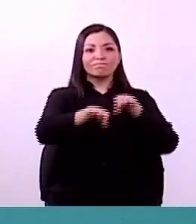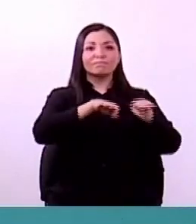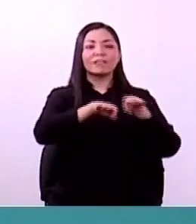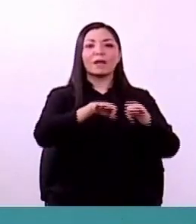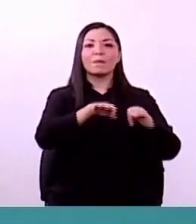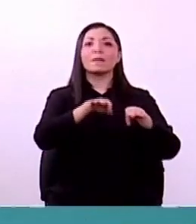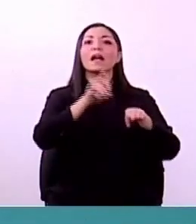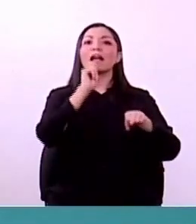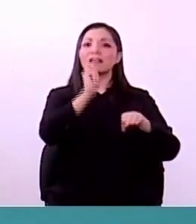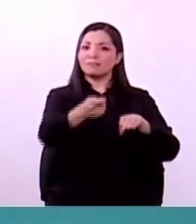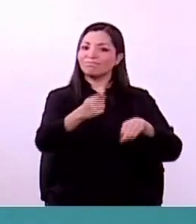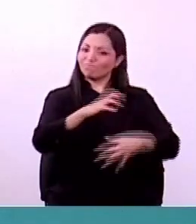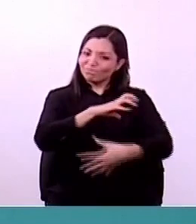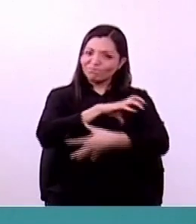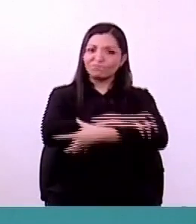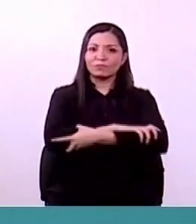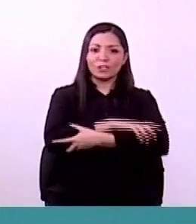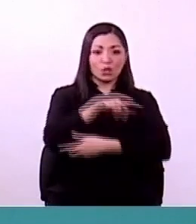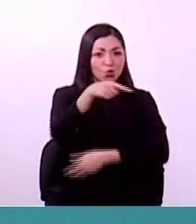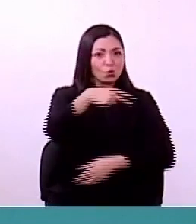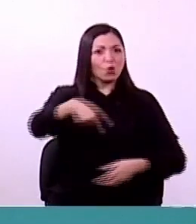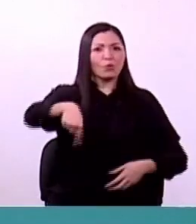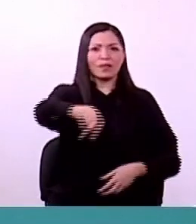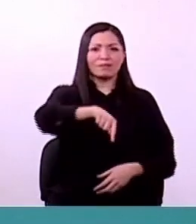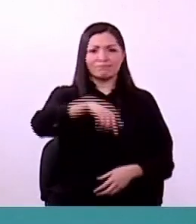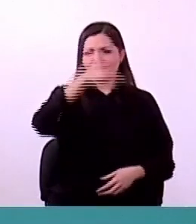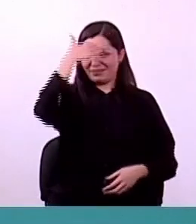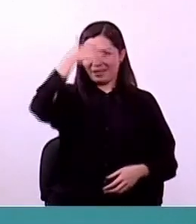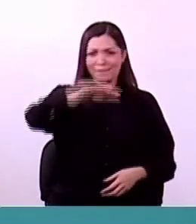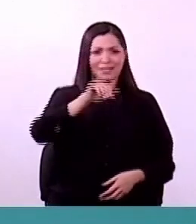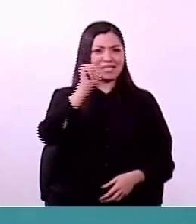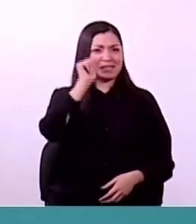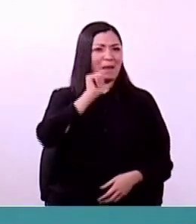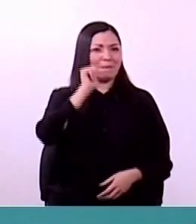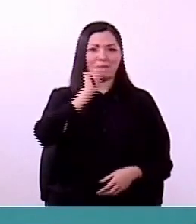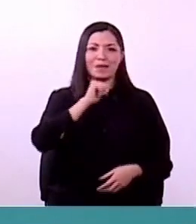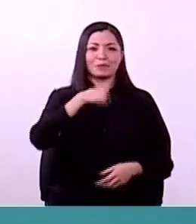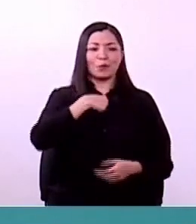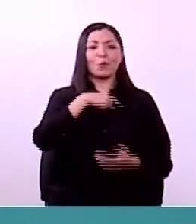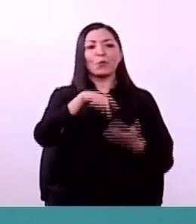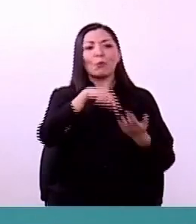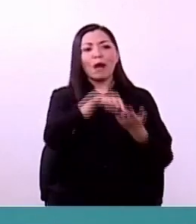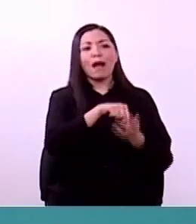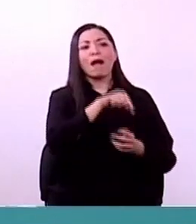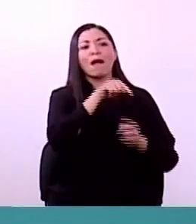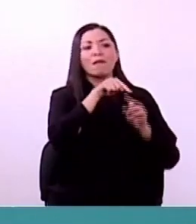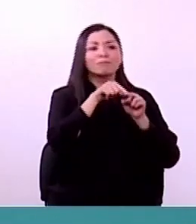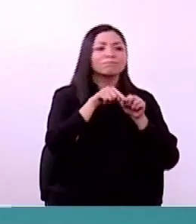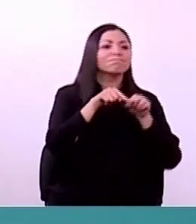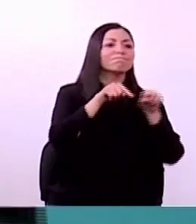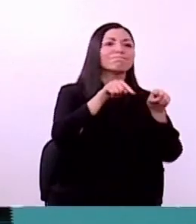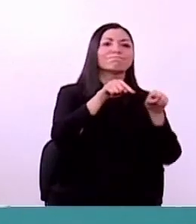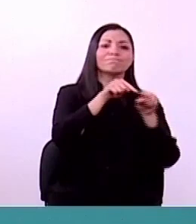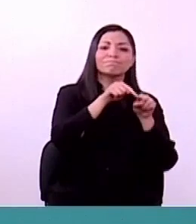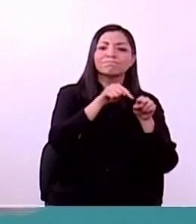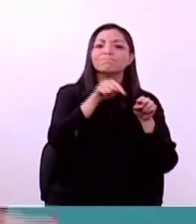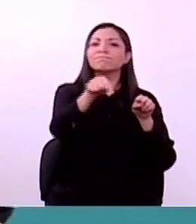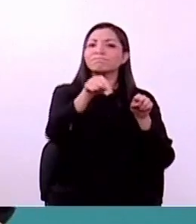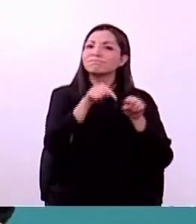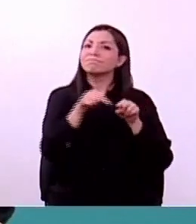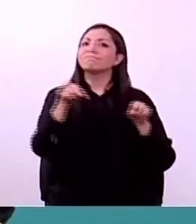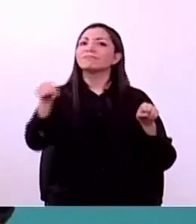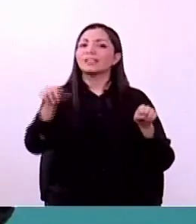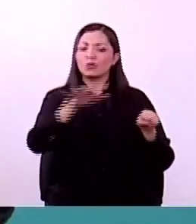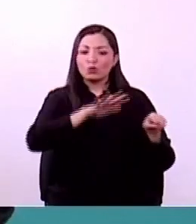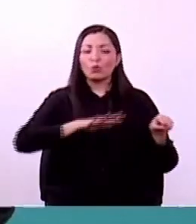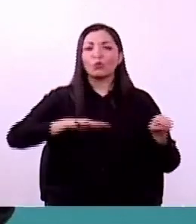de todos ustedes, como lo sé hacer en cada espacio en este estado. Por supuesto, en este debate